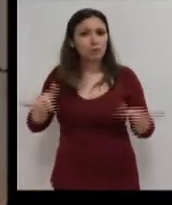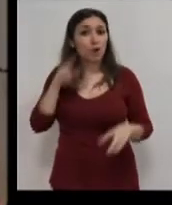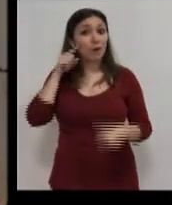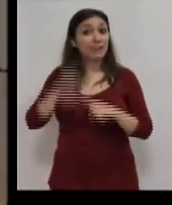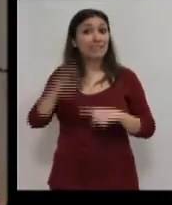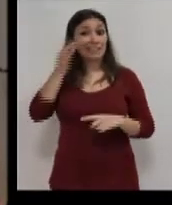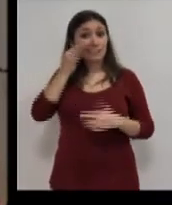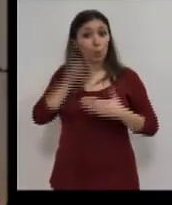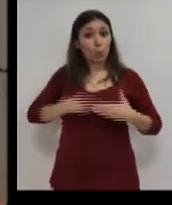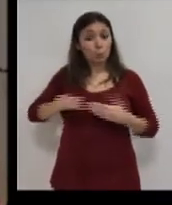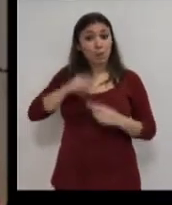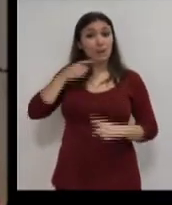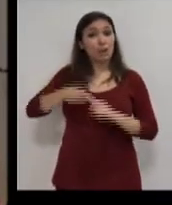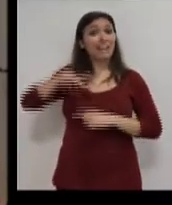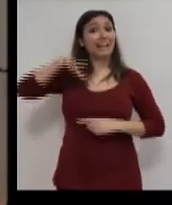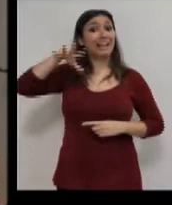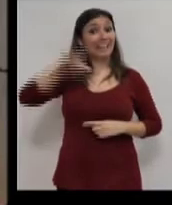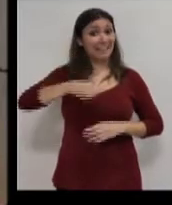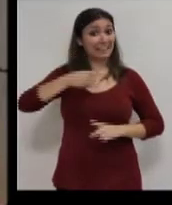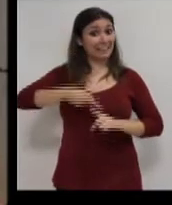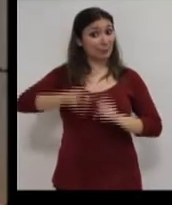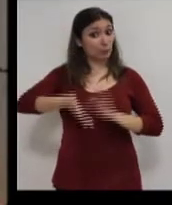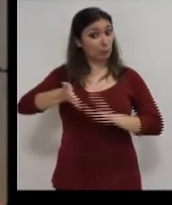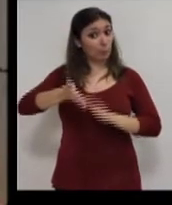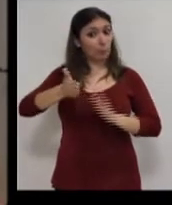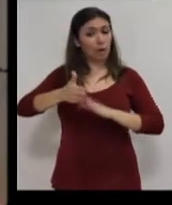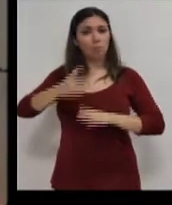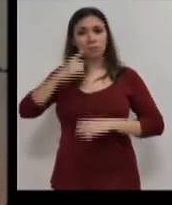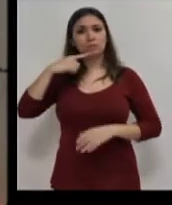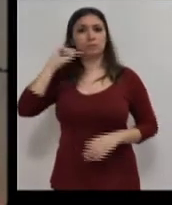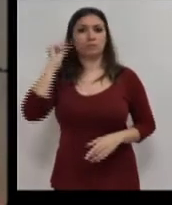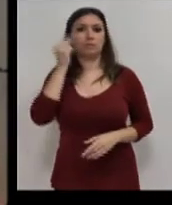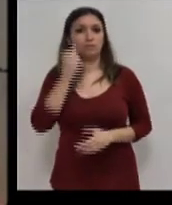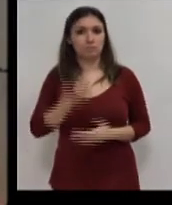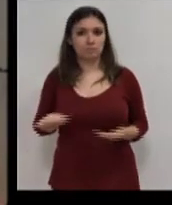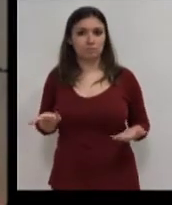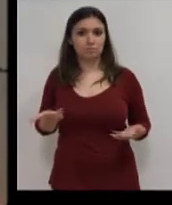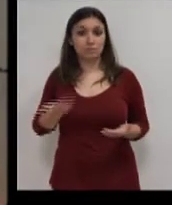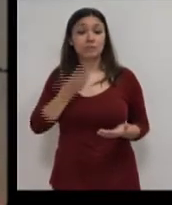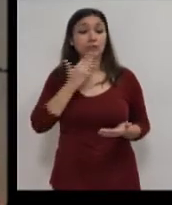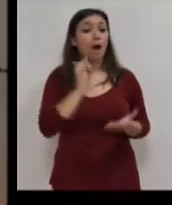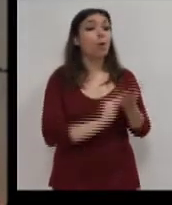si esta información no llega al usuario, al cliente, que es a donde